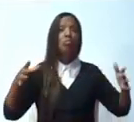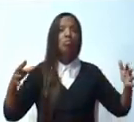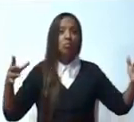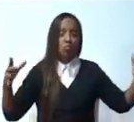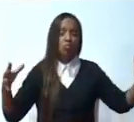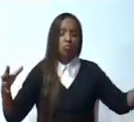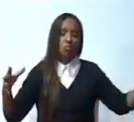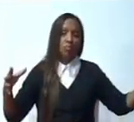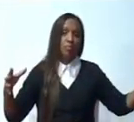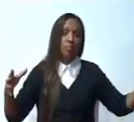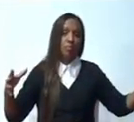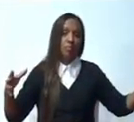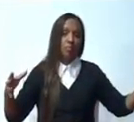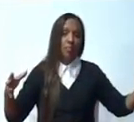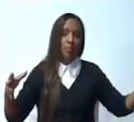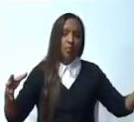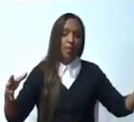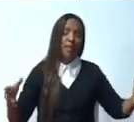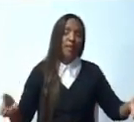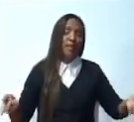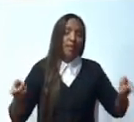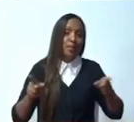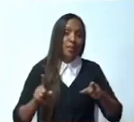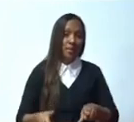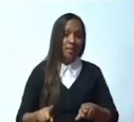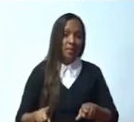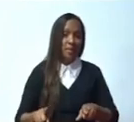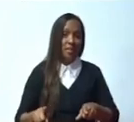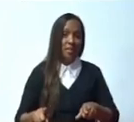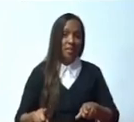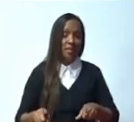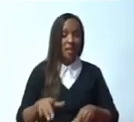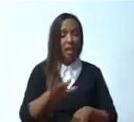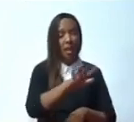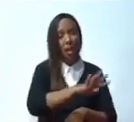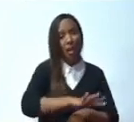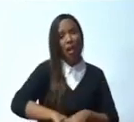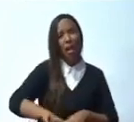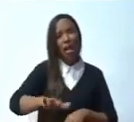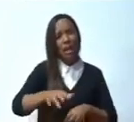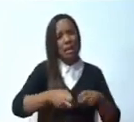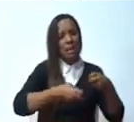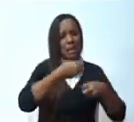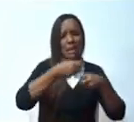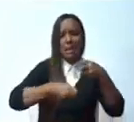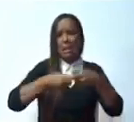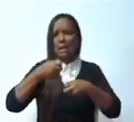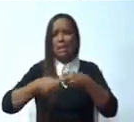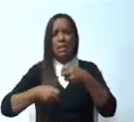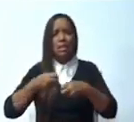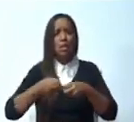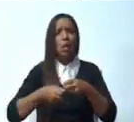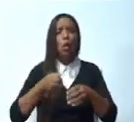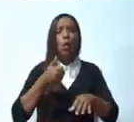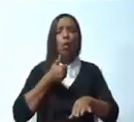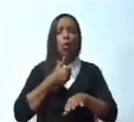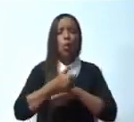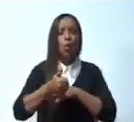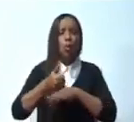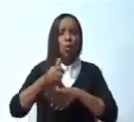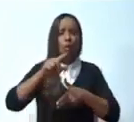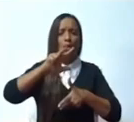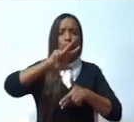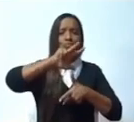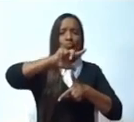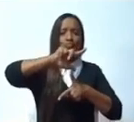todavía padece de muchos problemas que provocó el huracán. En la Altagracia